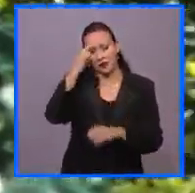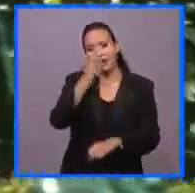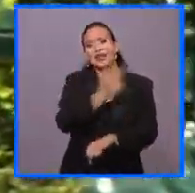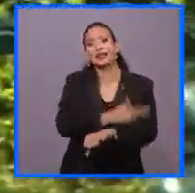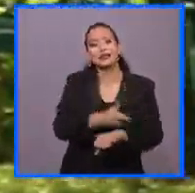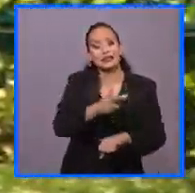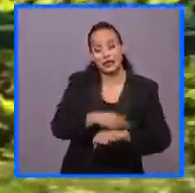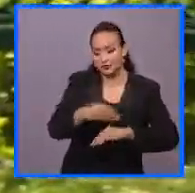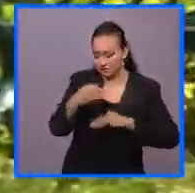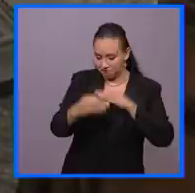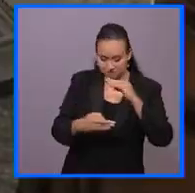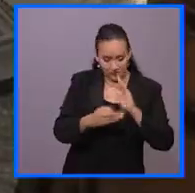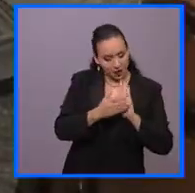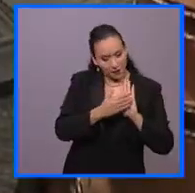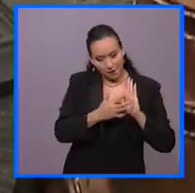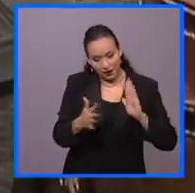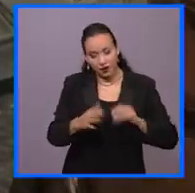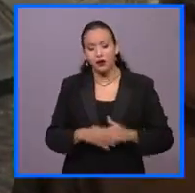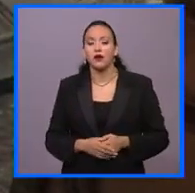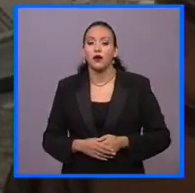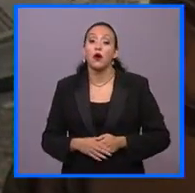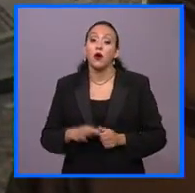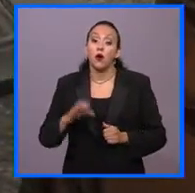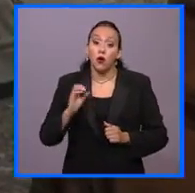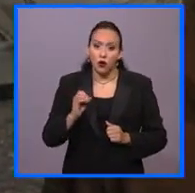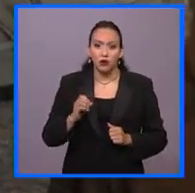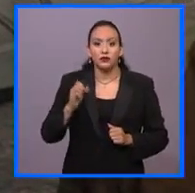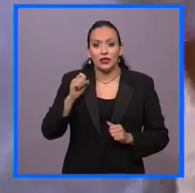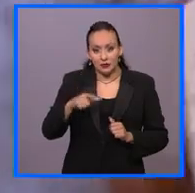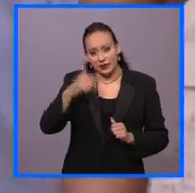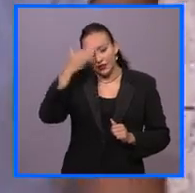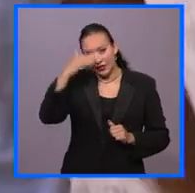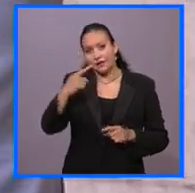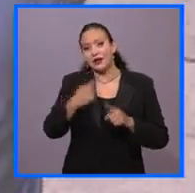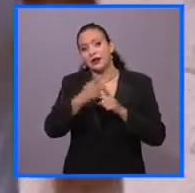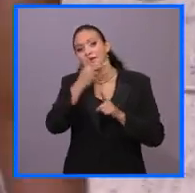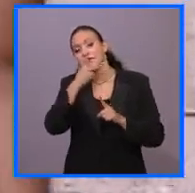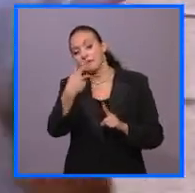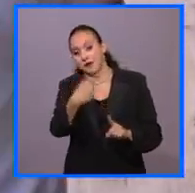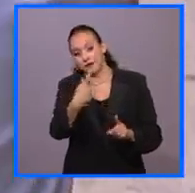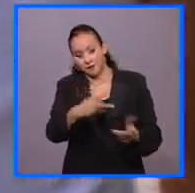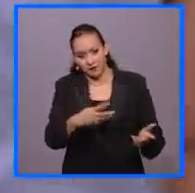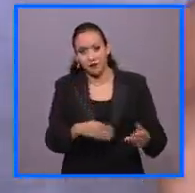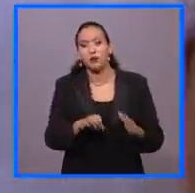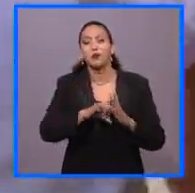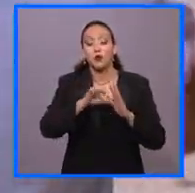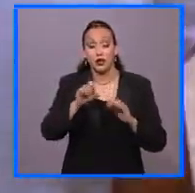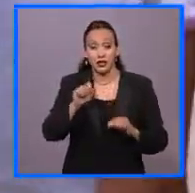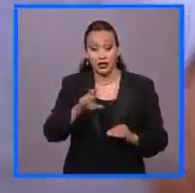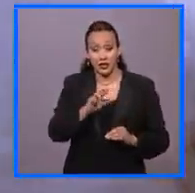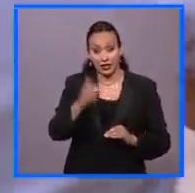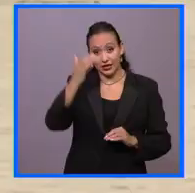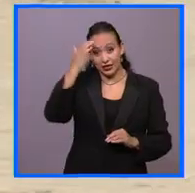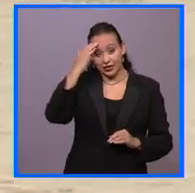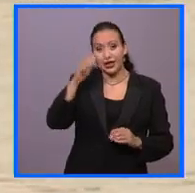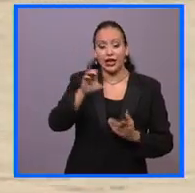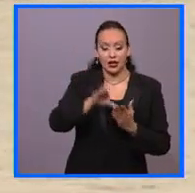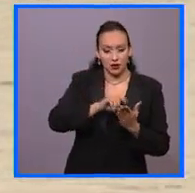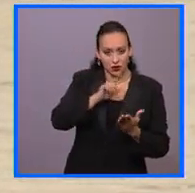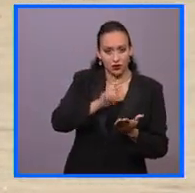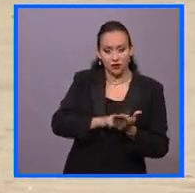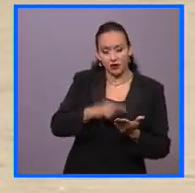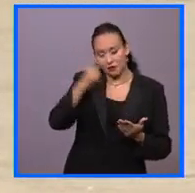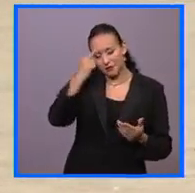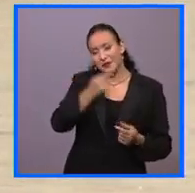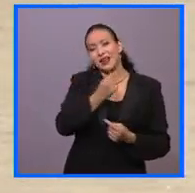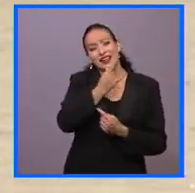procedimientos que les afectan o el mantenimiento de los vínculos biológicos. Destaca también los casos de reconocimiento constitucional a